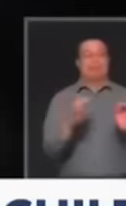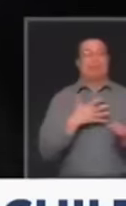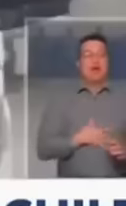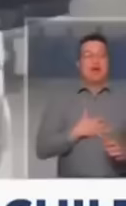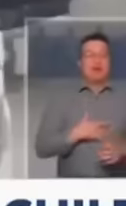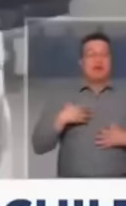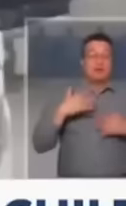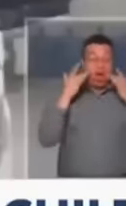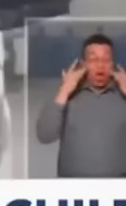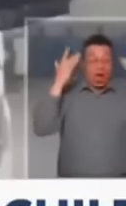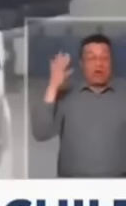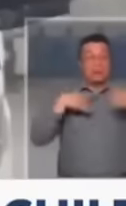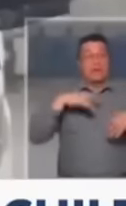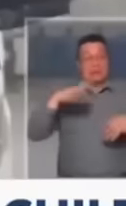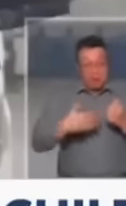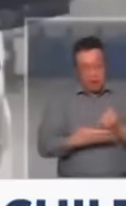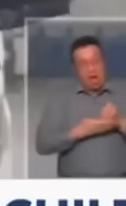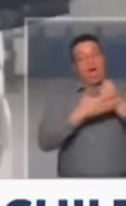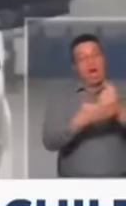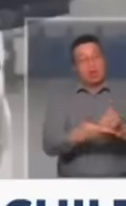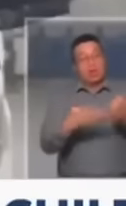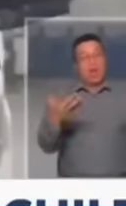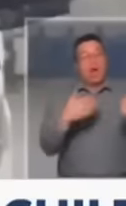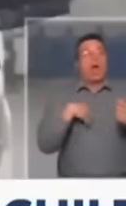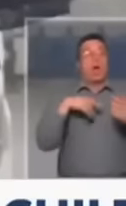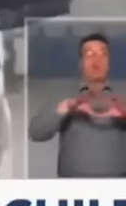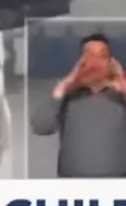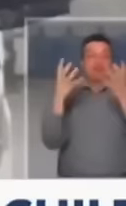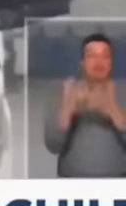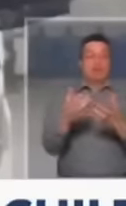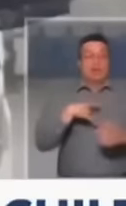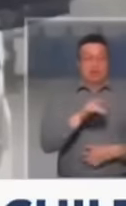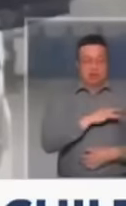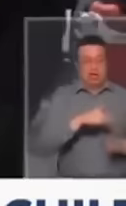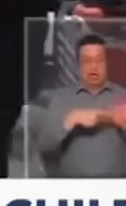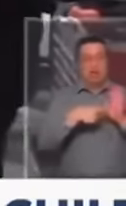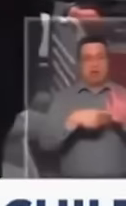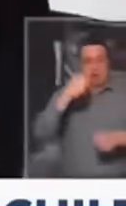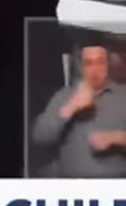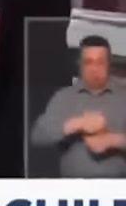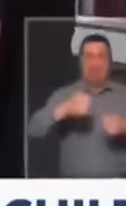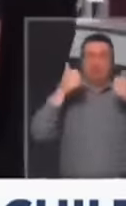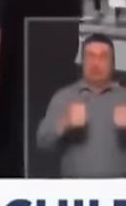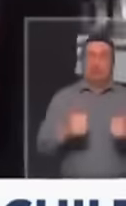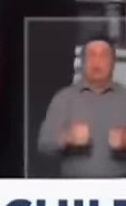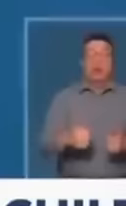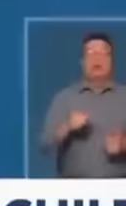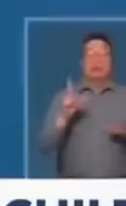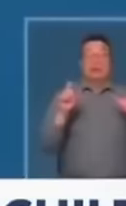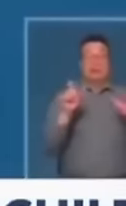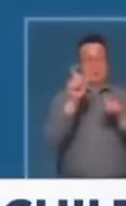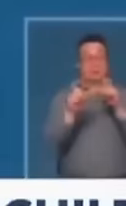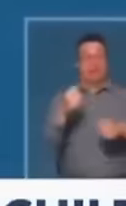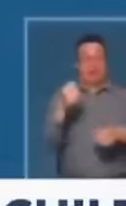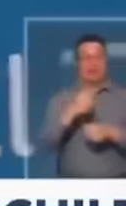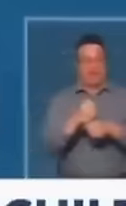grato saber de que uno está aportando un granito de arena a uno, porque en Chile se demuestra que sí se hacen cosas. Son 70 personas que le dan vida a